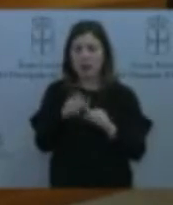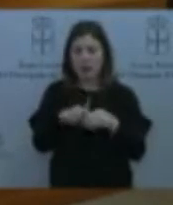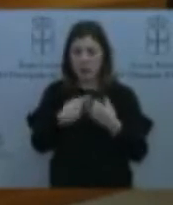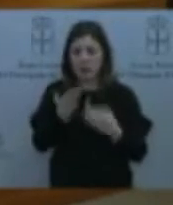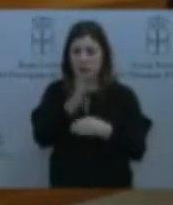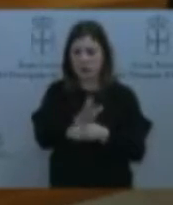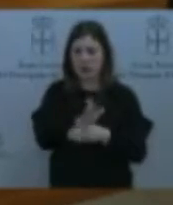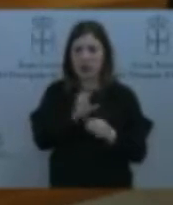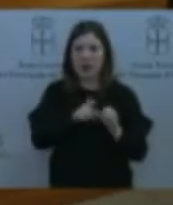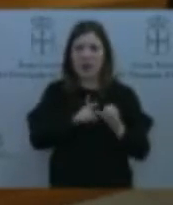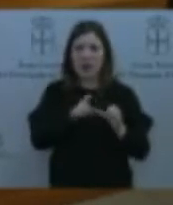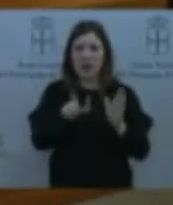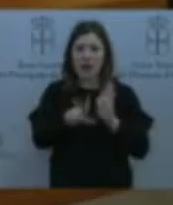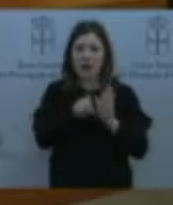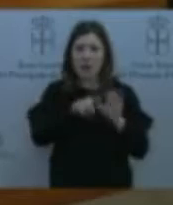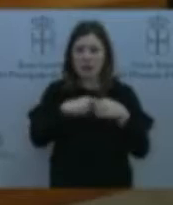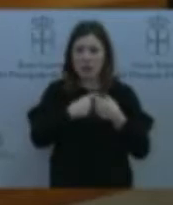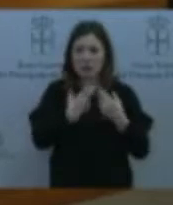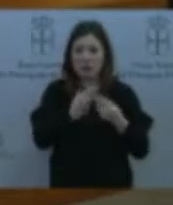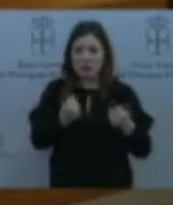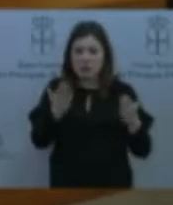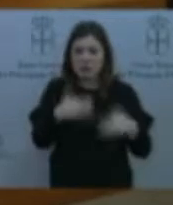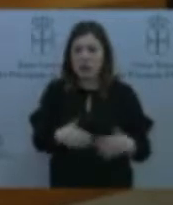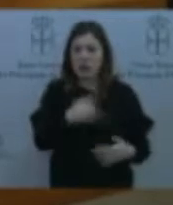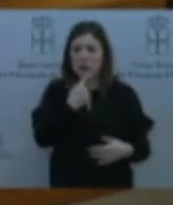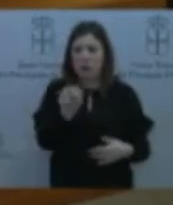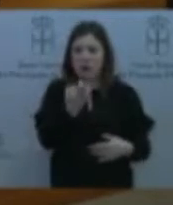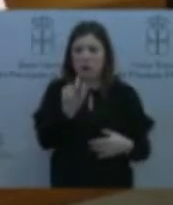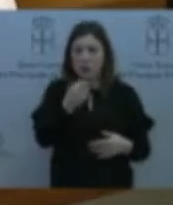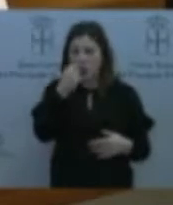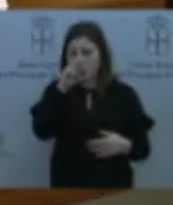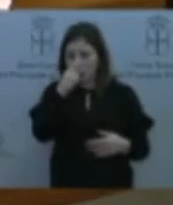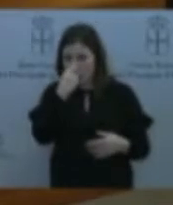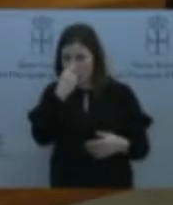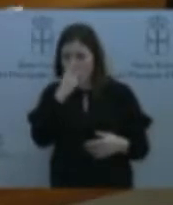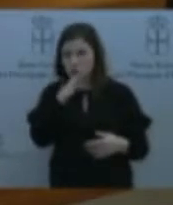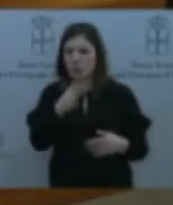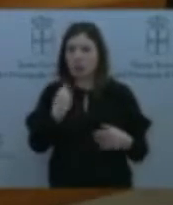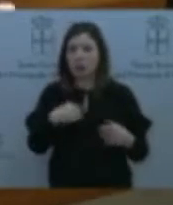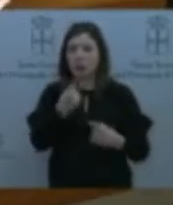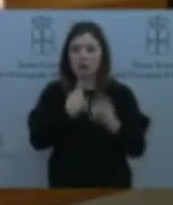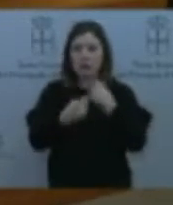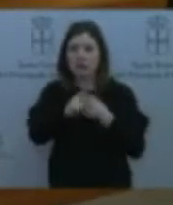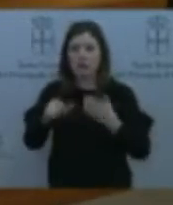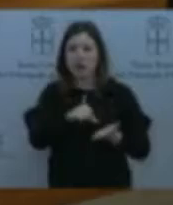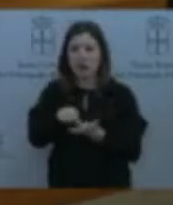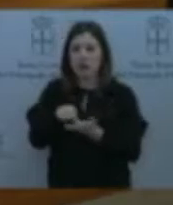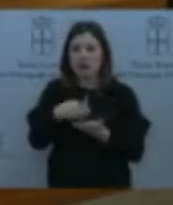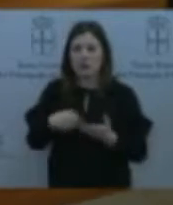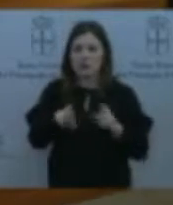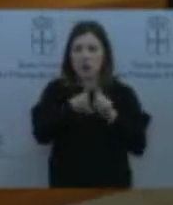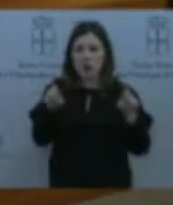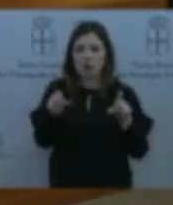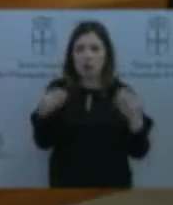desaparecida, ¿no? Donde decían, y tiene curioso, que permita la realización de consultas a la ciudadanía en asuntos de competencia del Principado de Asturias. Decía que se impulsarán